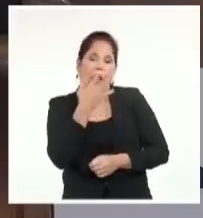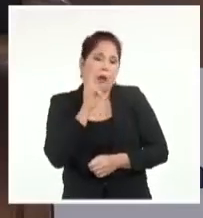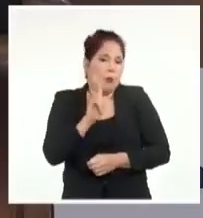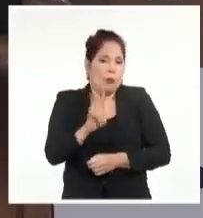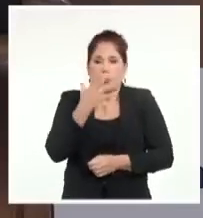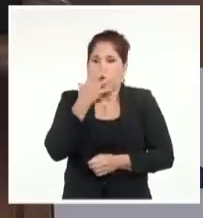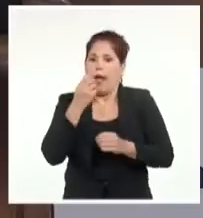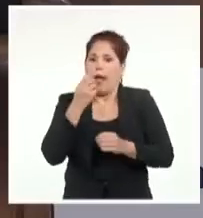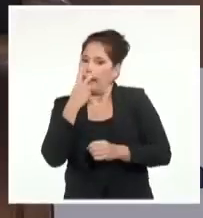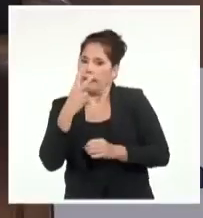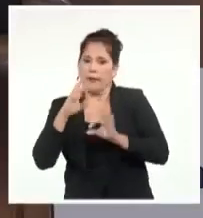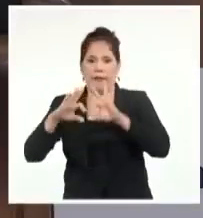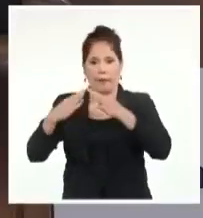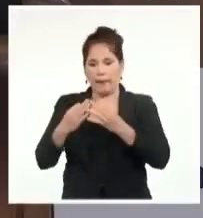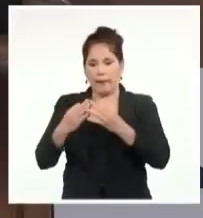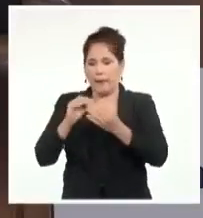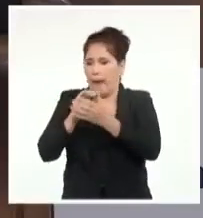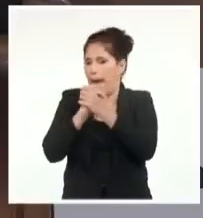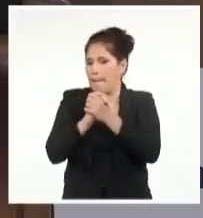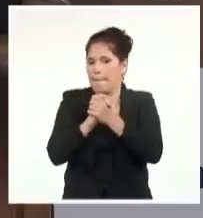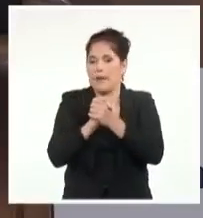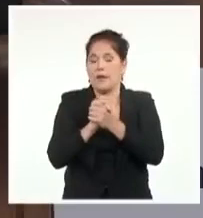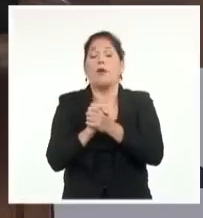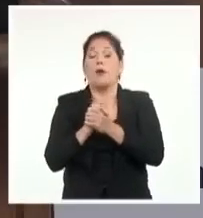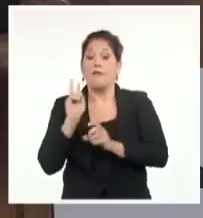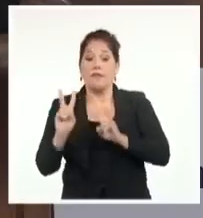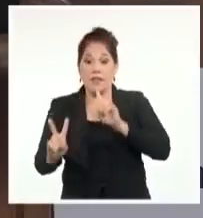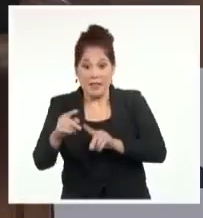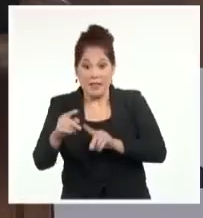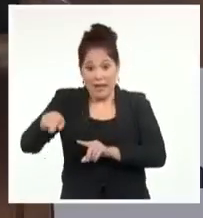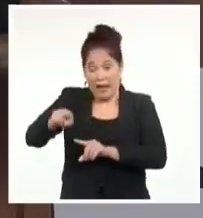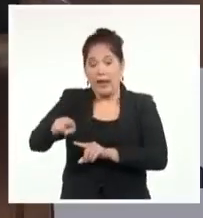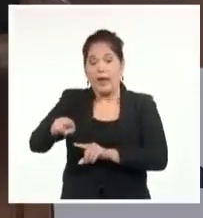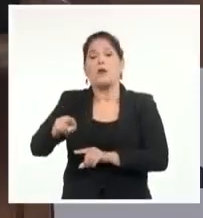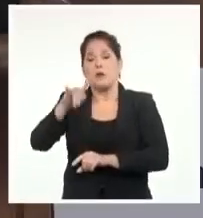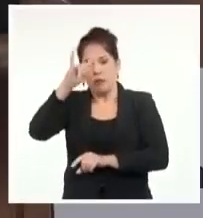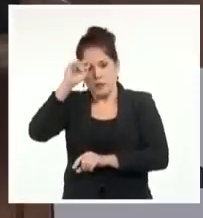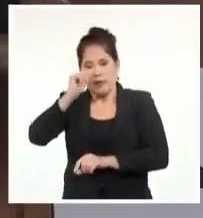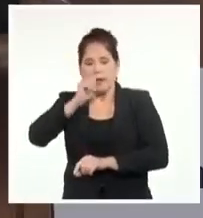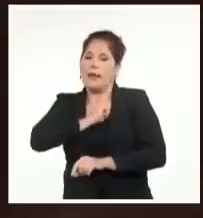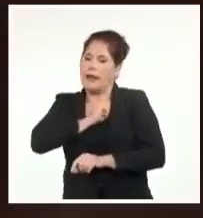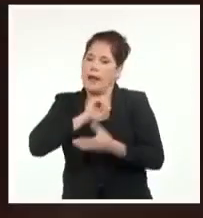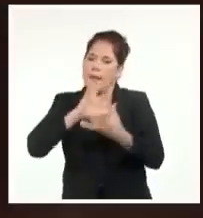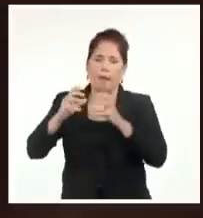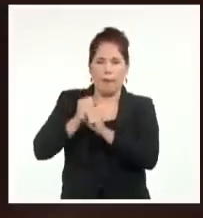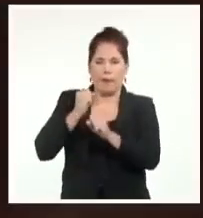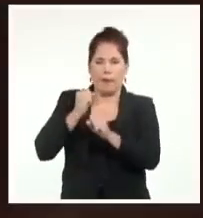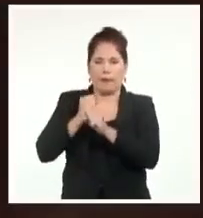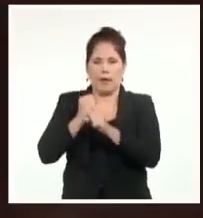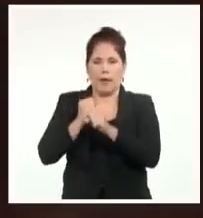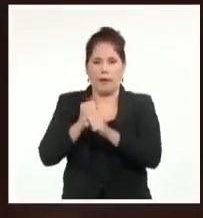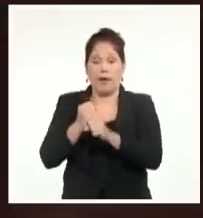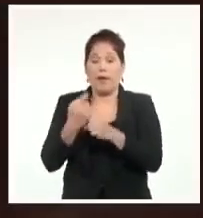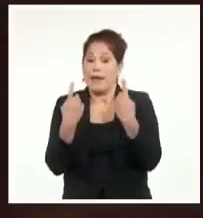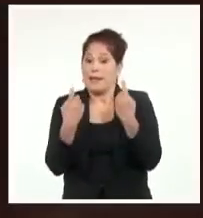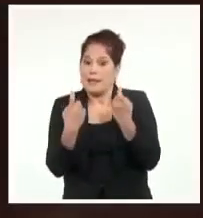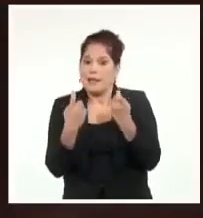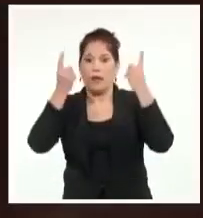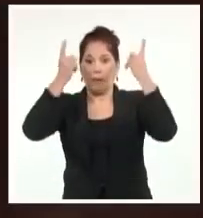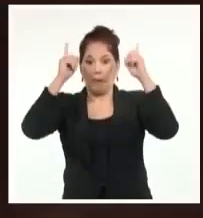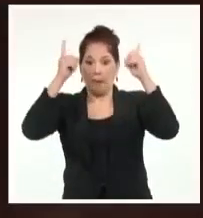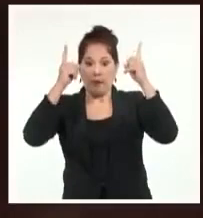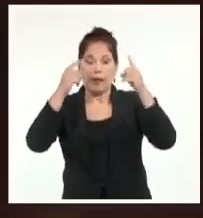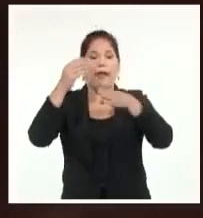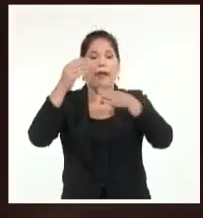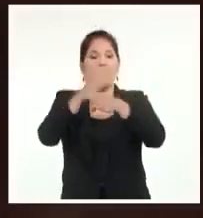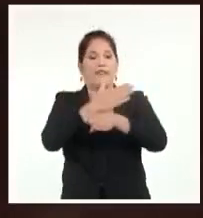a sus familiares, a sus amigos, y para ellos también tenemos prevista una estrategia de trabajo. Pero además se necesitan políticas